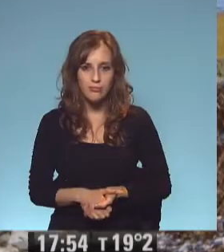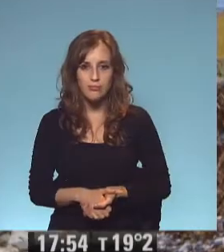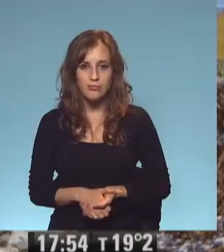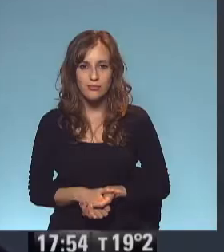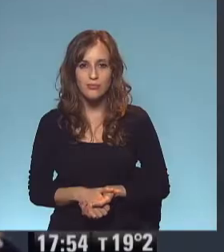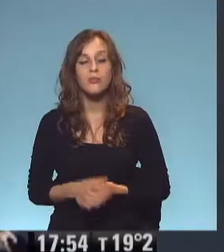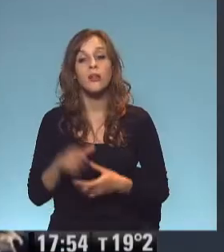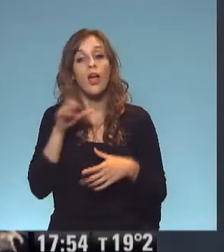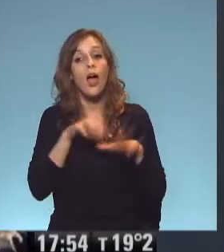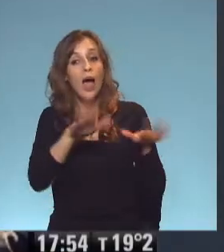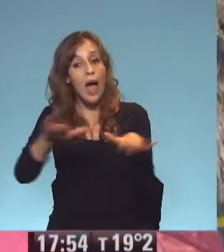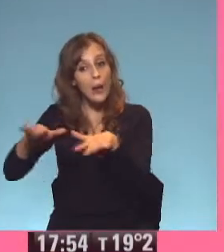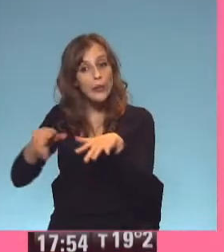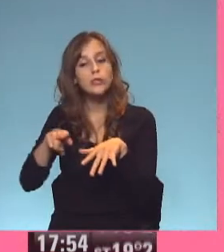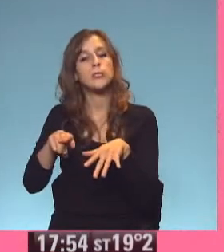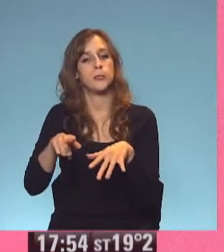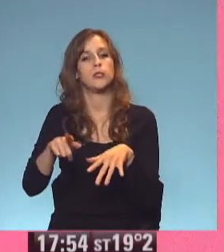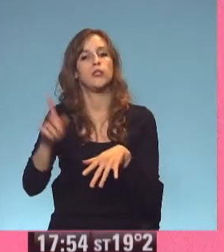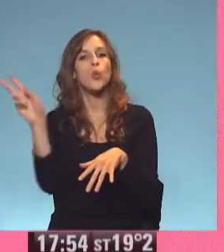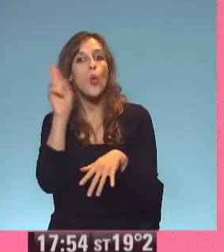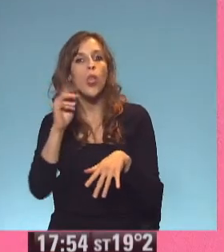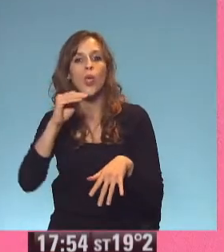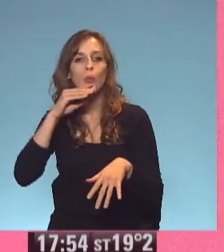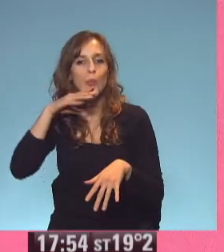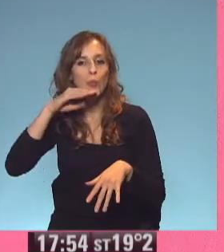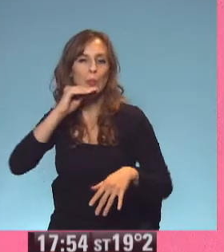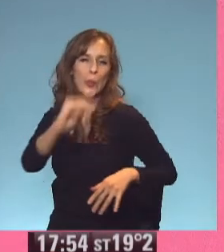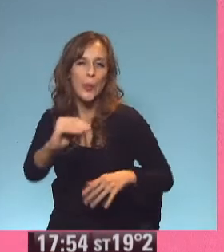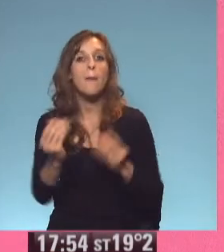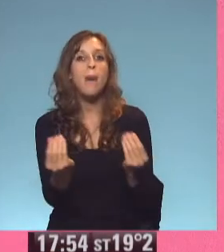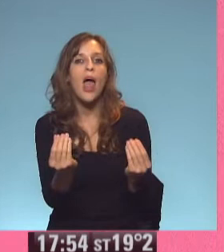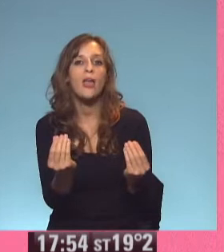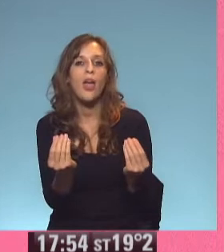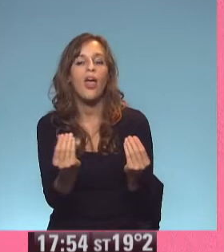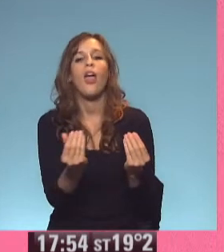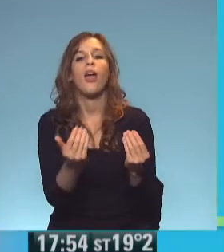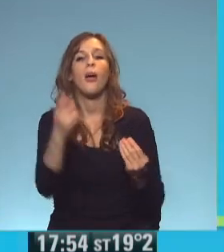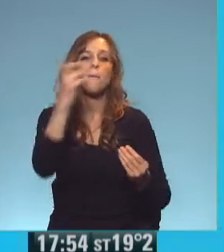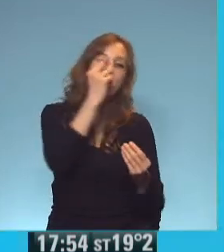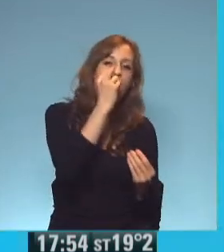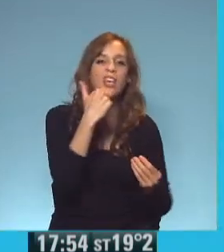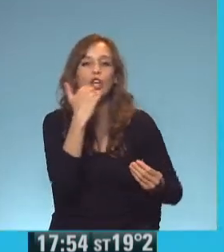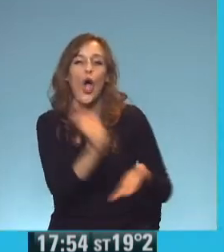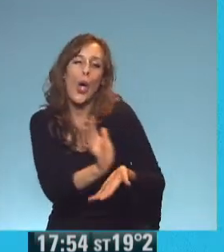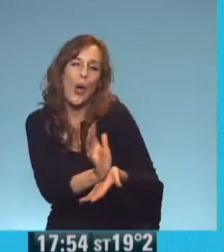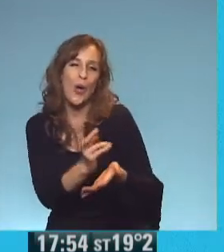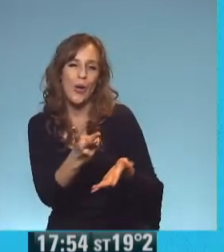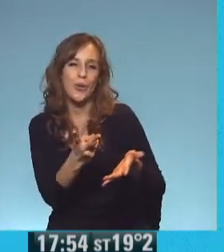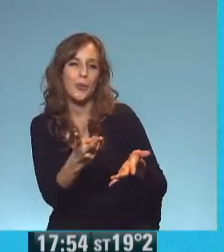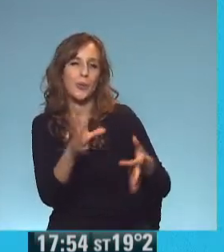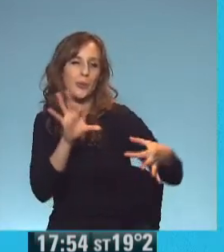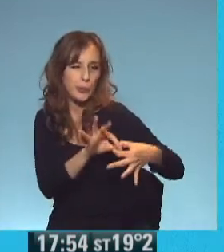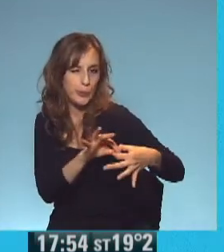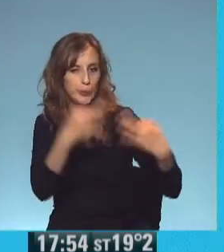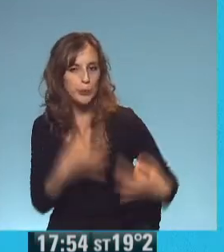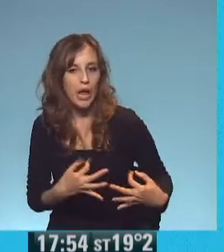Las aves emiten sonidos para afianzar el vínculo entre padres e hijos, para alertarse en el caso de que venga un